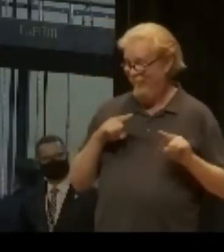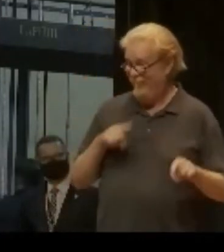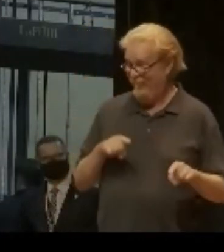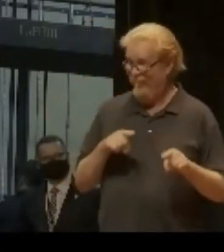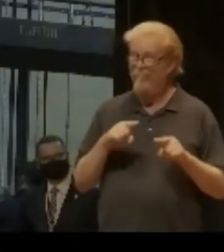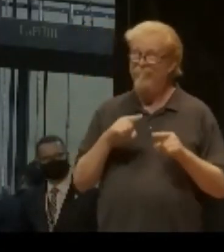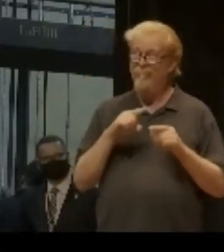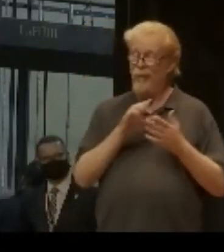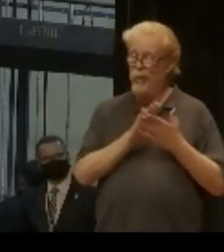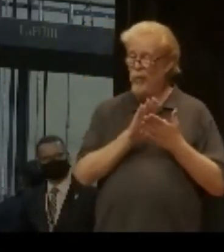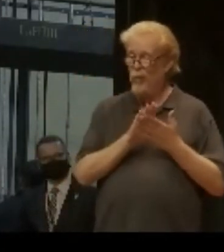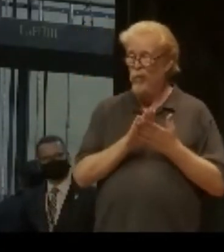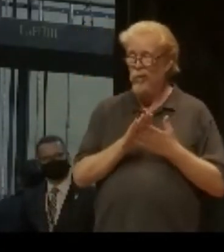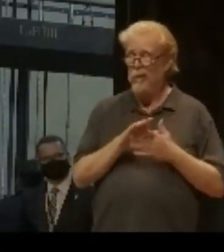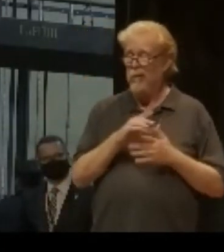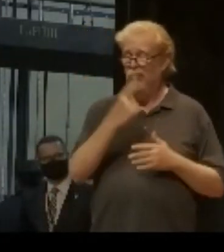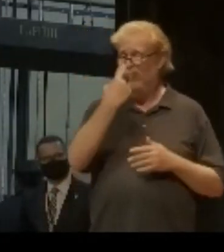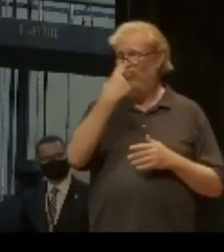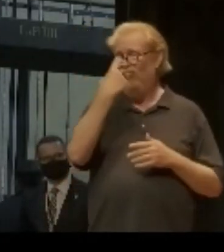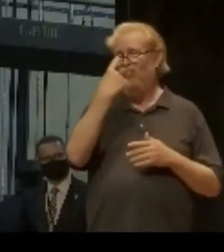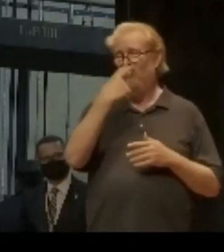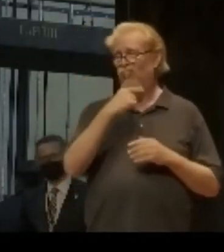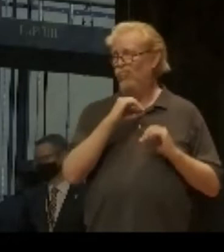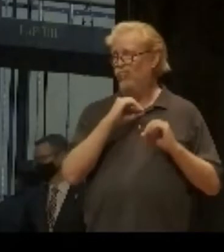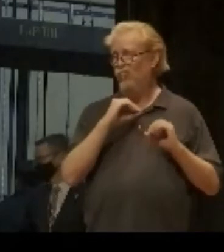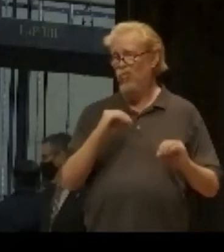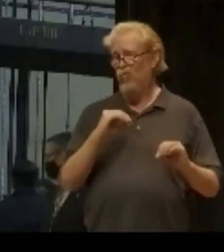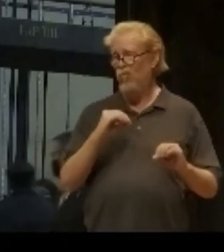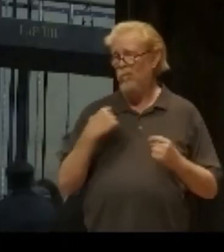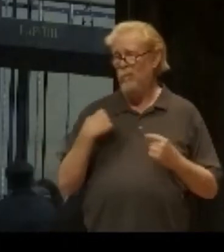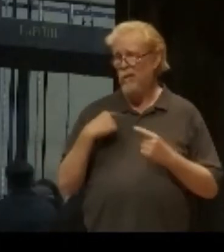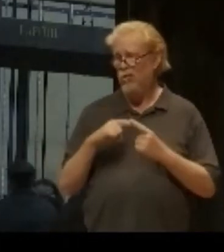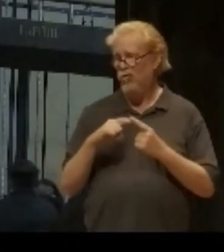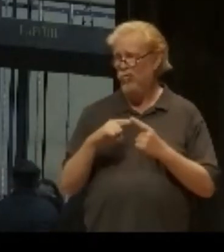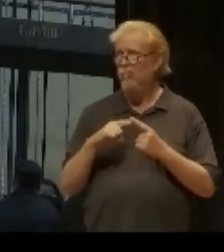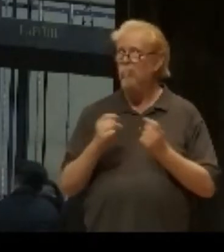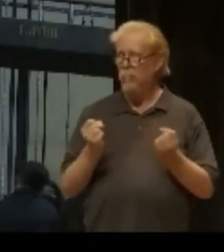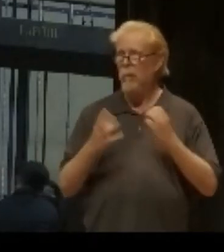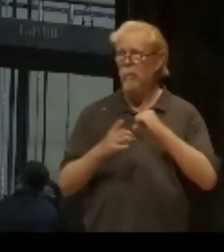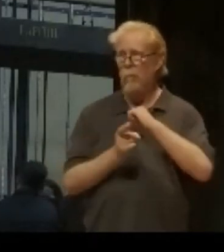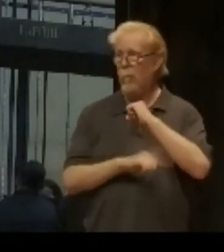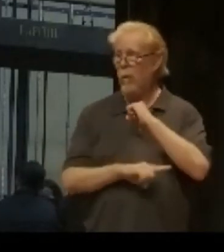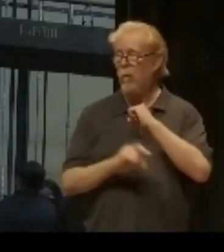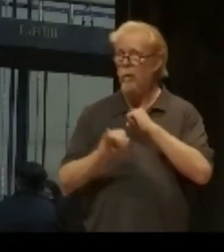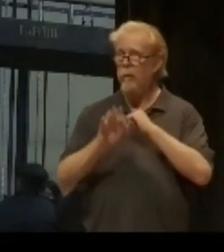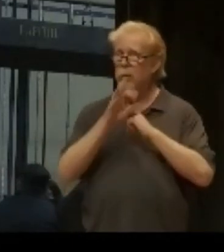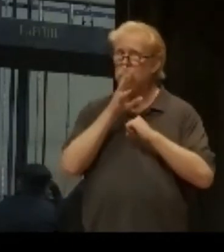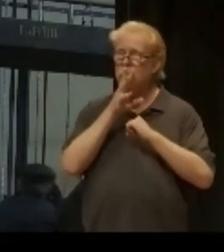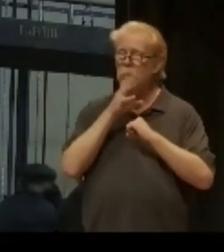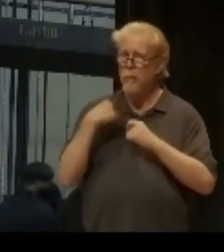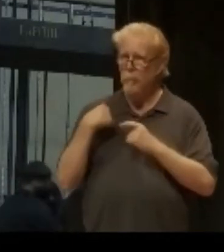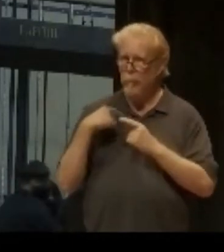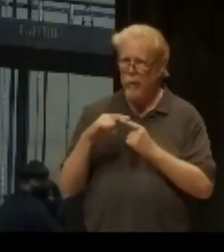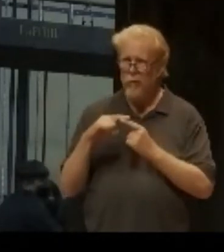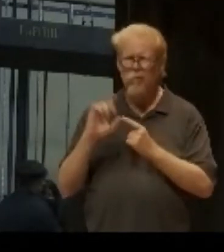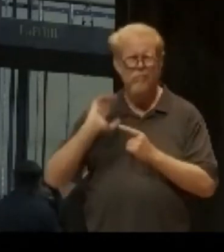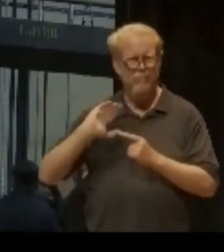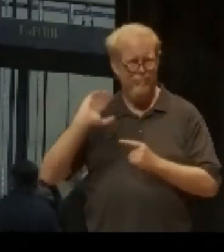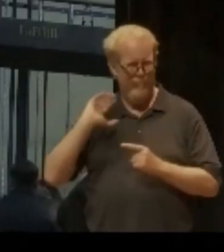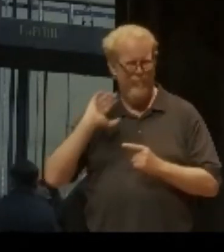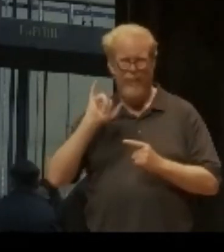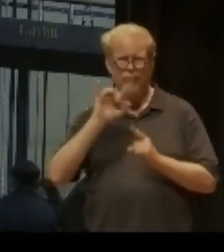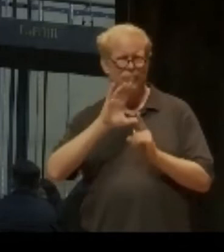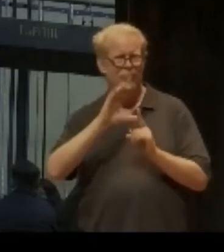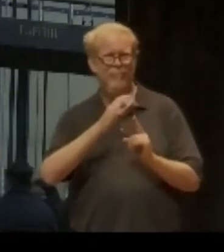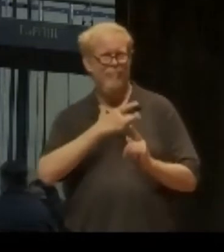Cuando yo estaba en el ACD en la escuela, me dijeron, a mí me decían que incluso no podía hablar español, se me castigaban por hablar